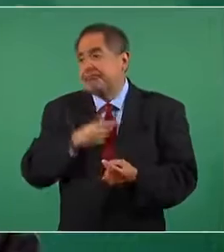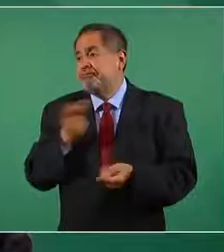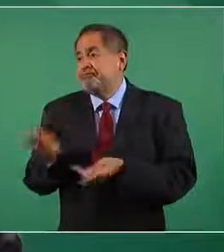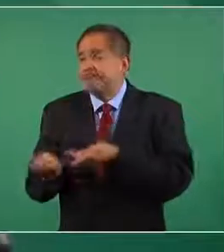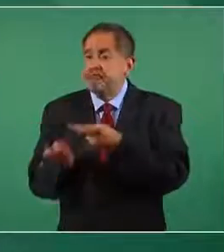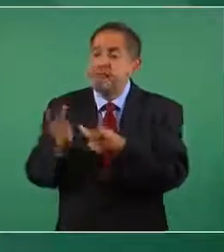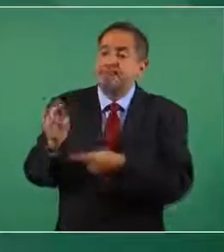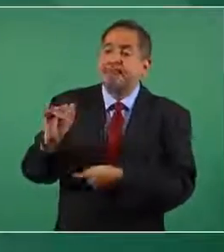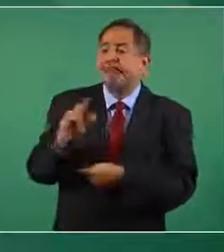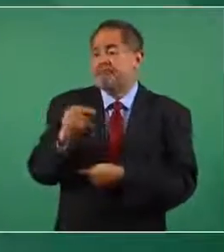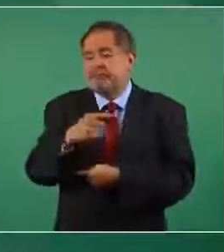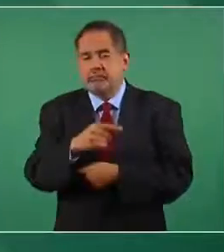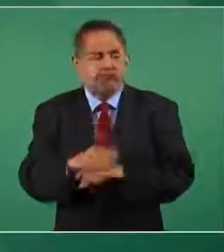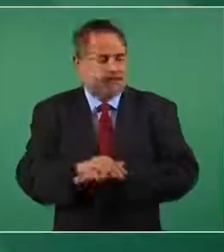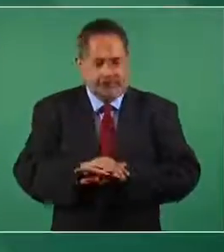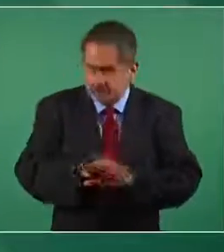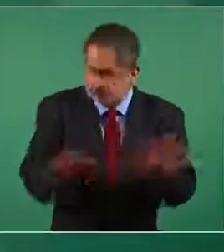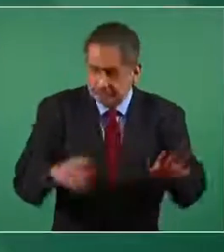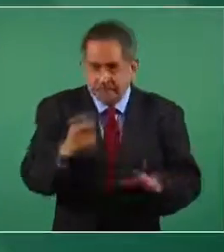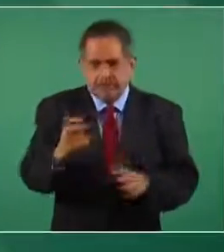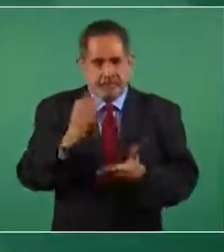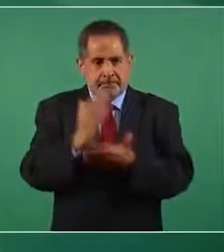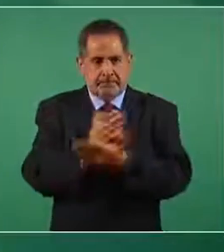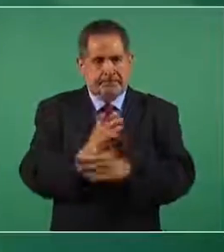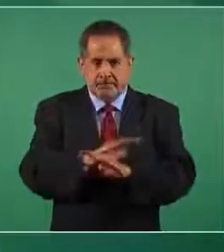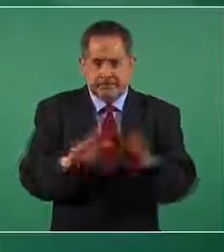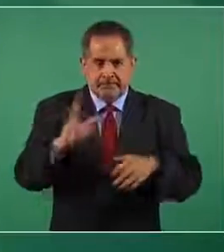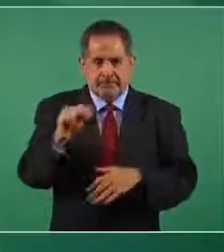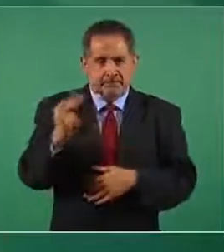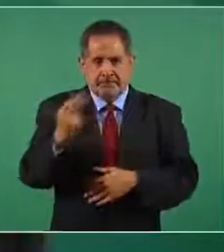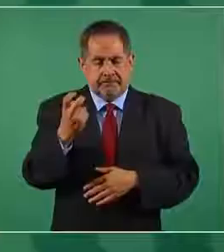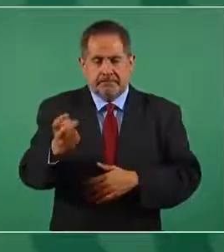Entonces, ya no se requiere eso.